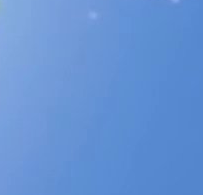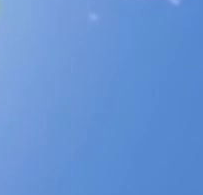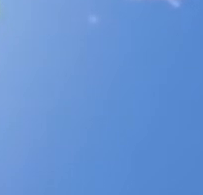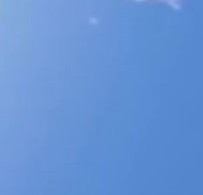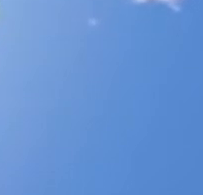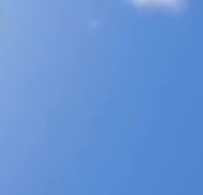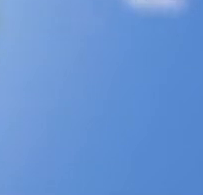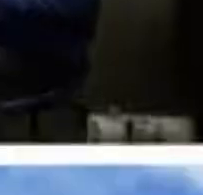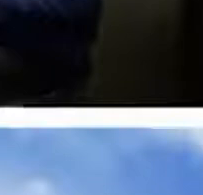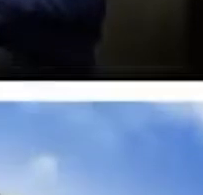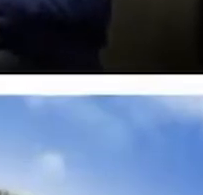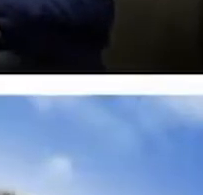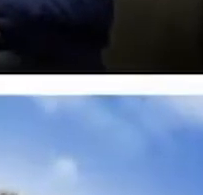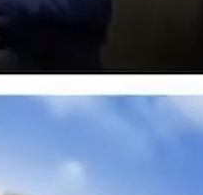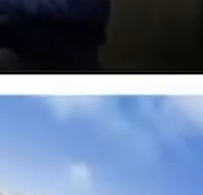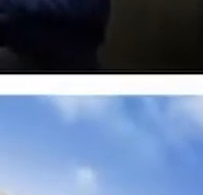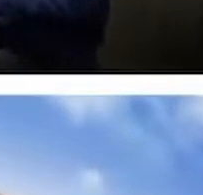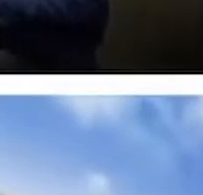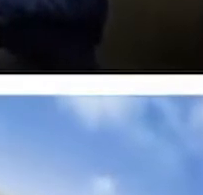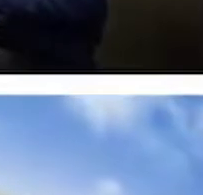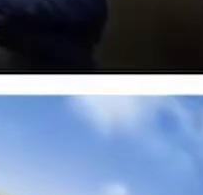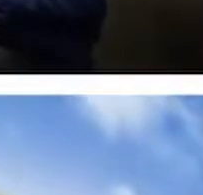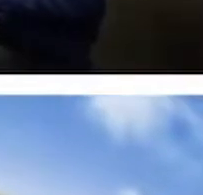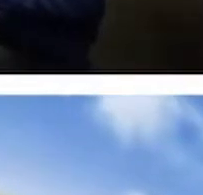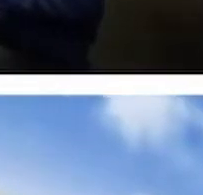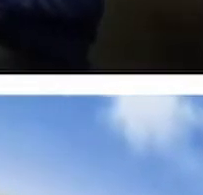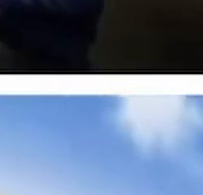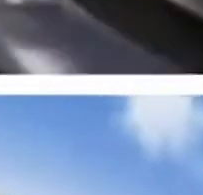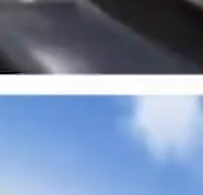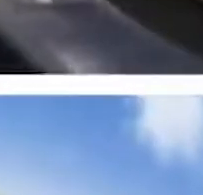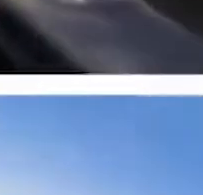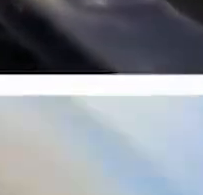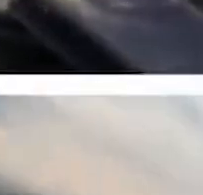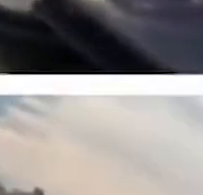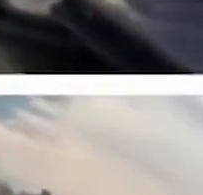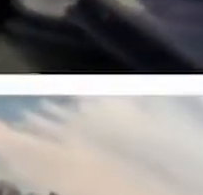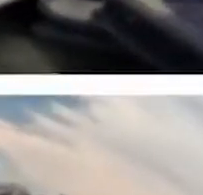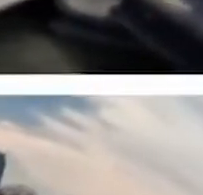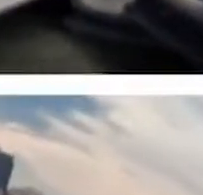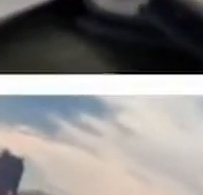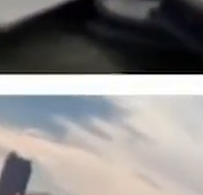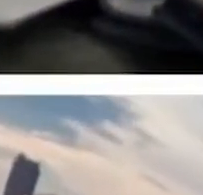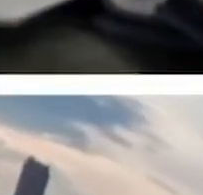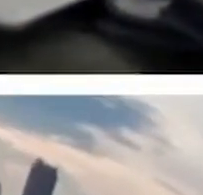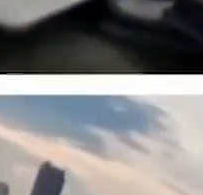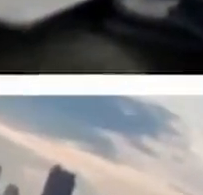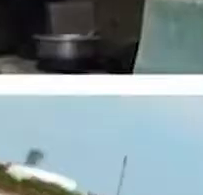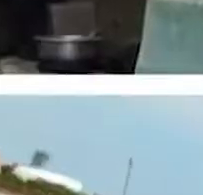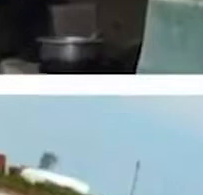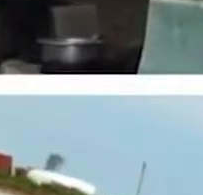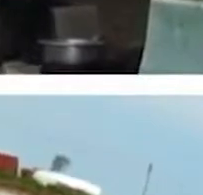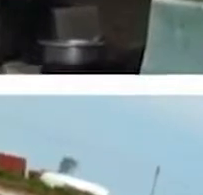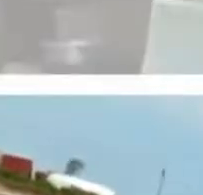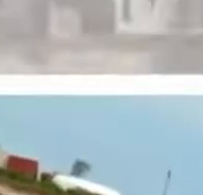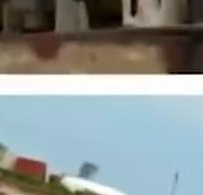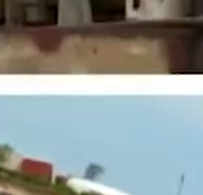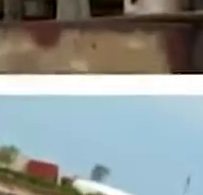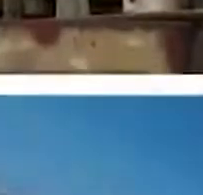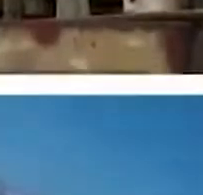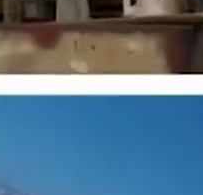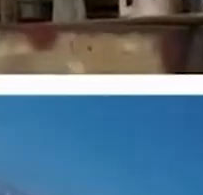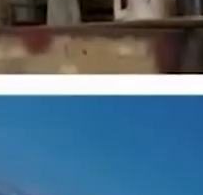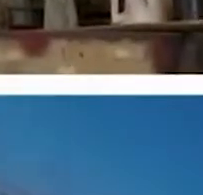Esta semana en Global 3000, descubra cómo dan nueva vida a la basura en Nueva Delhi. Mientras